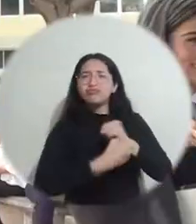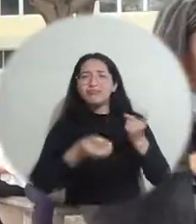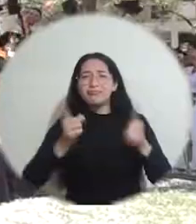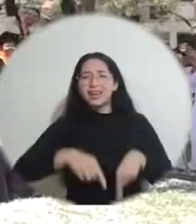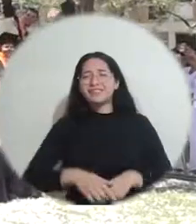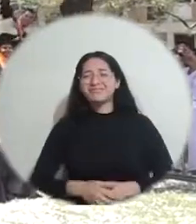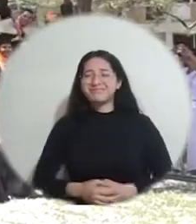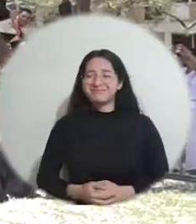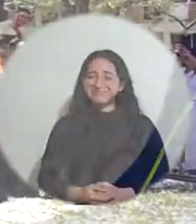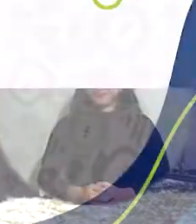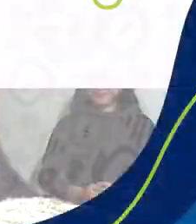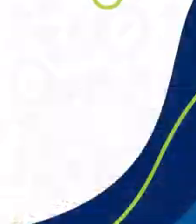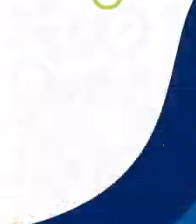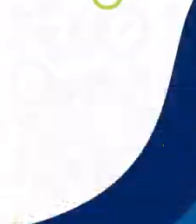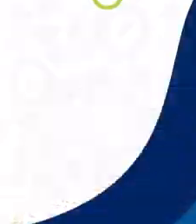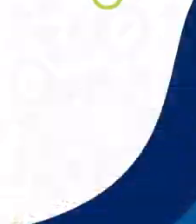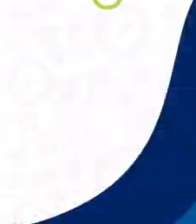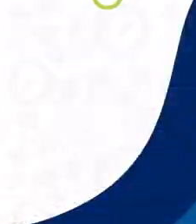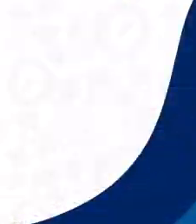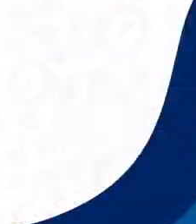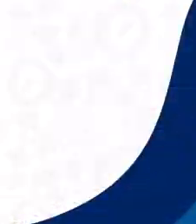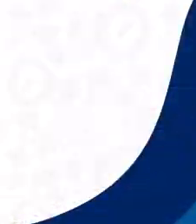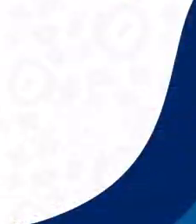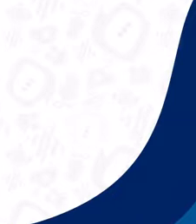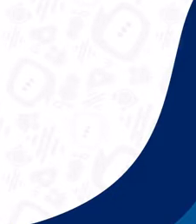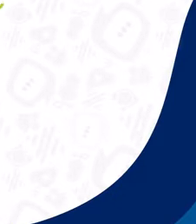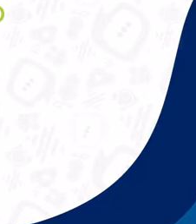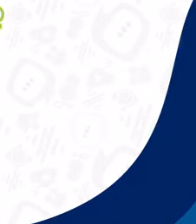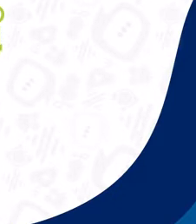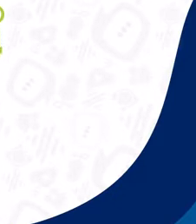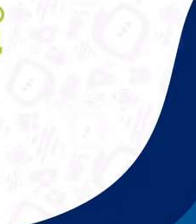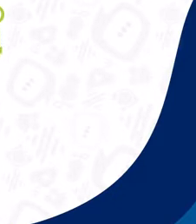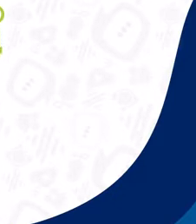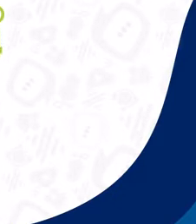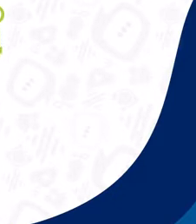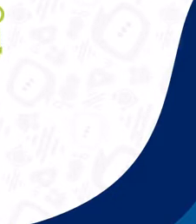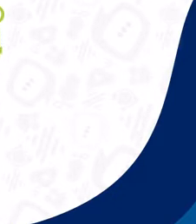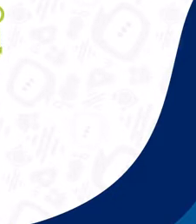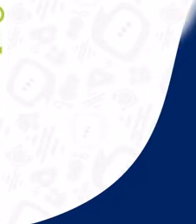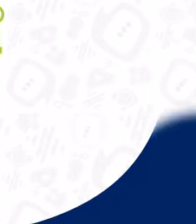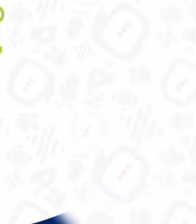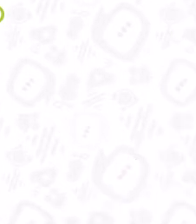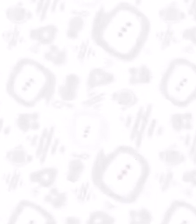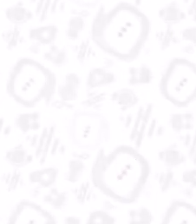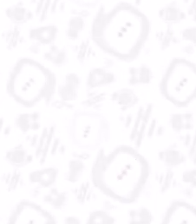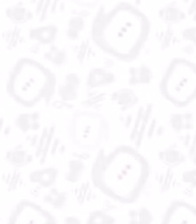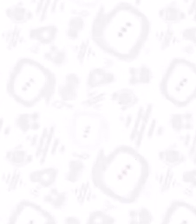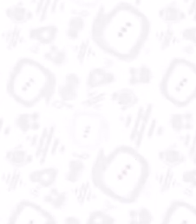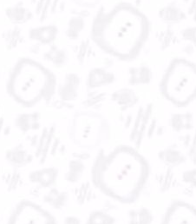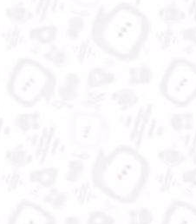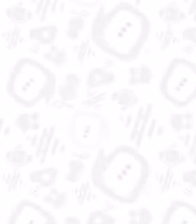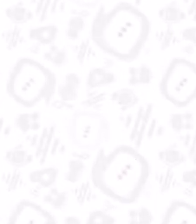me presentaron aquí en la universidad. Universidad del Magdalena, aún más incluyente e innovadora.